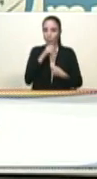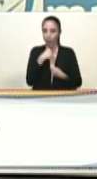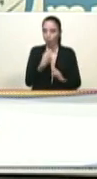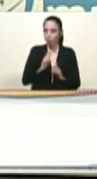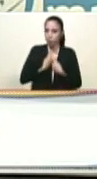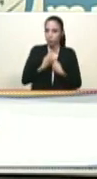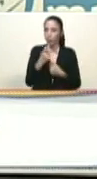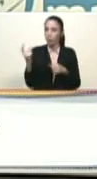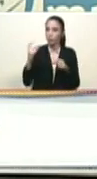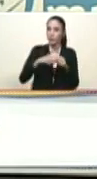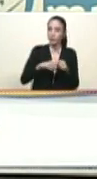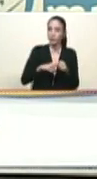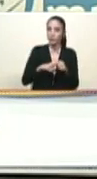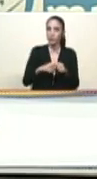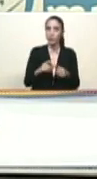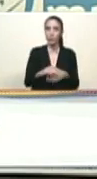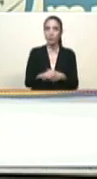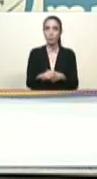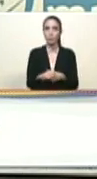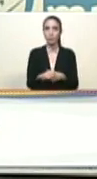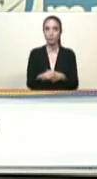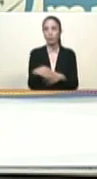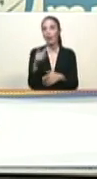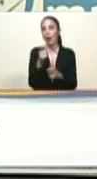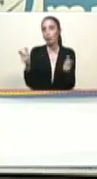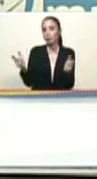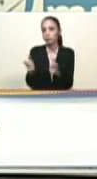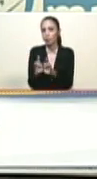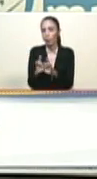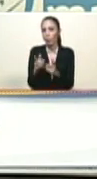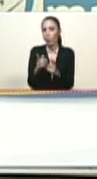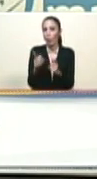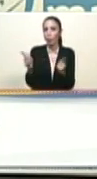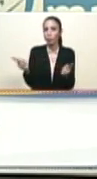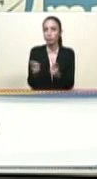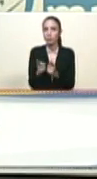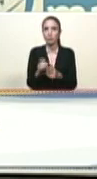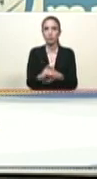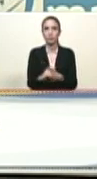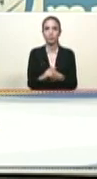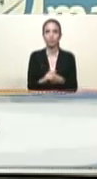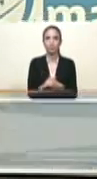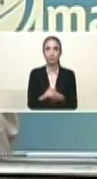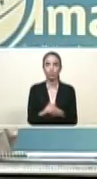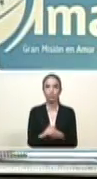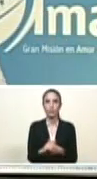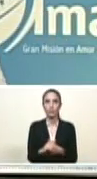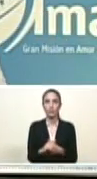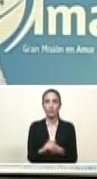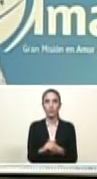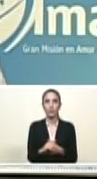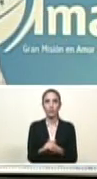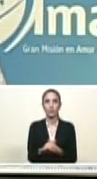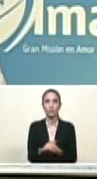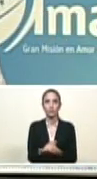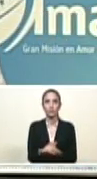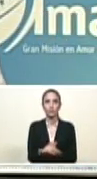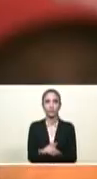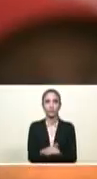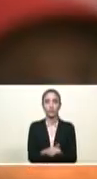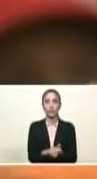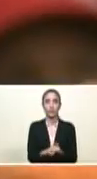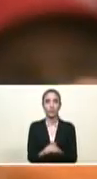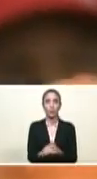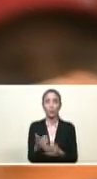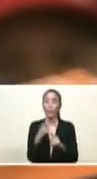sido incorporado, es un número pequeño, pues, pero tenemos que ir a la búsqueda, el movimiento